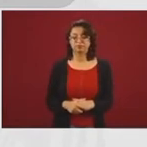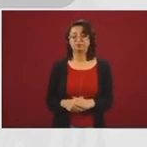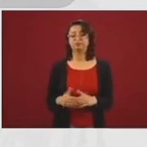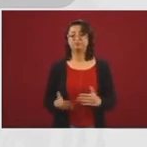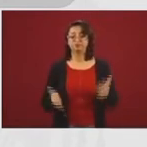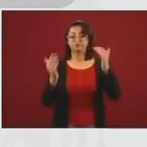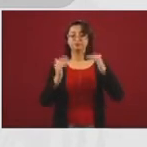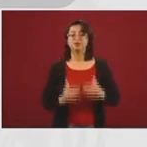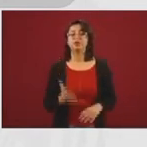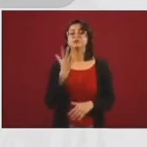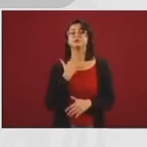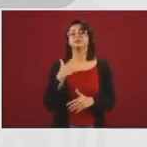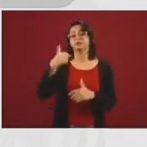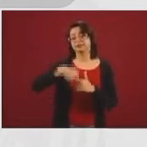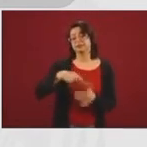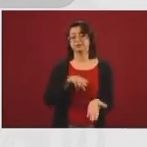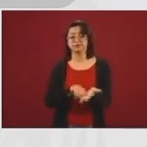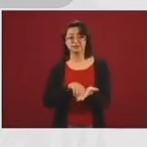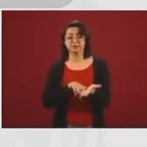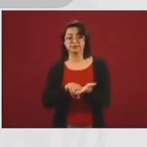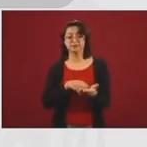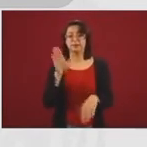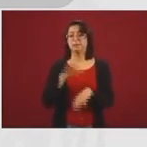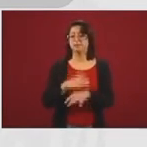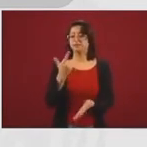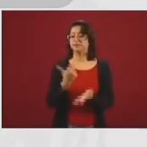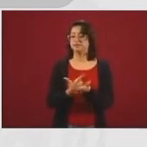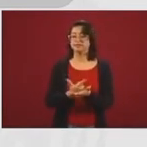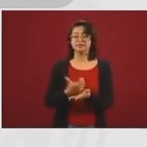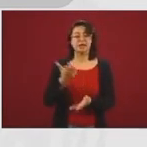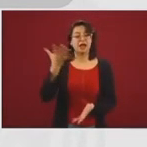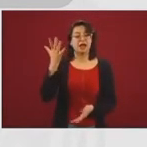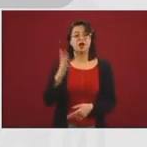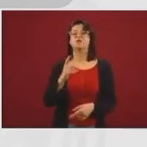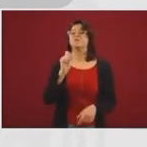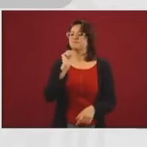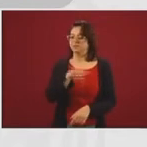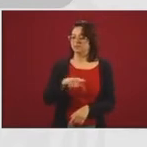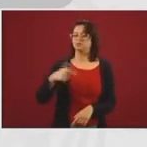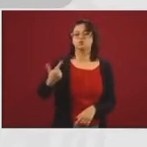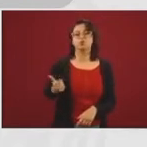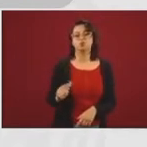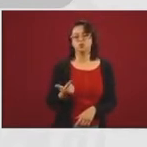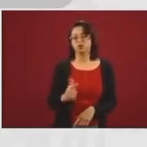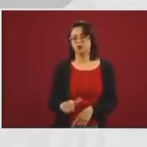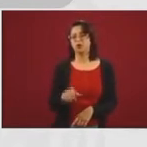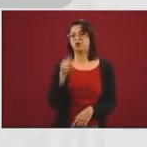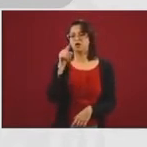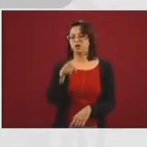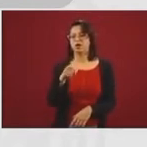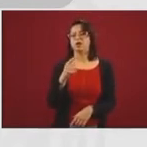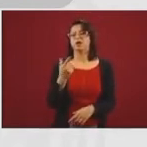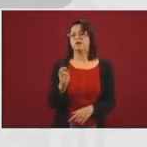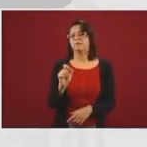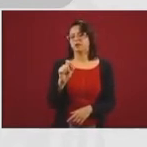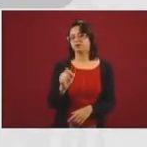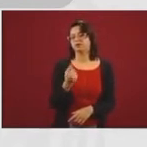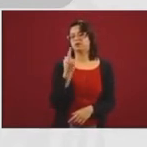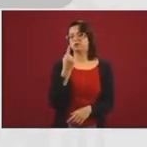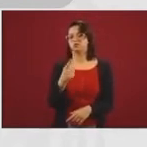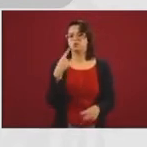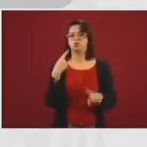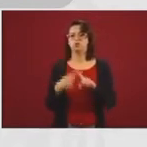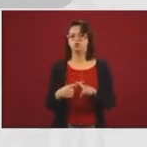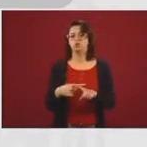en el precio de los combustibles. Sobre la gasolina regular o magna, Grupo Seca Gasolineras de León, Guanajuato, fue la más cara con un precio